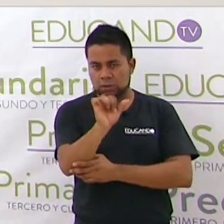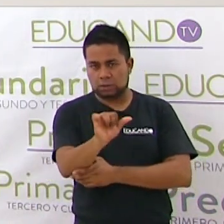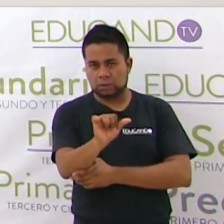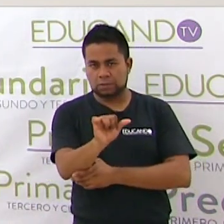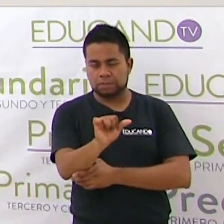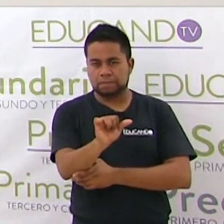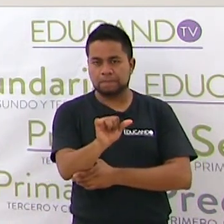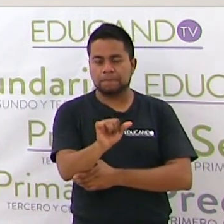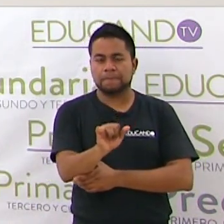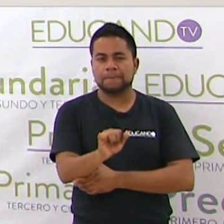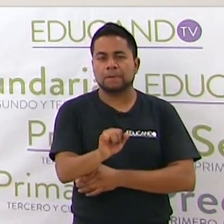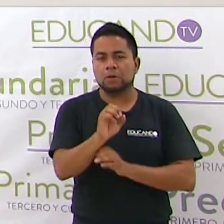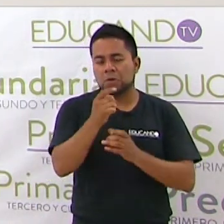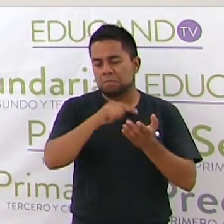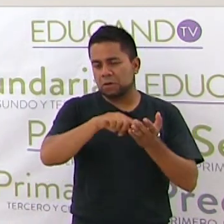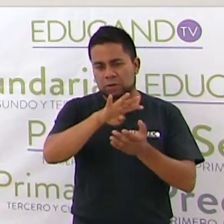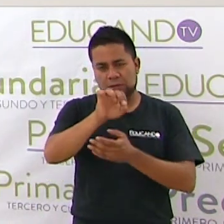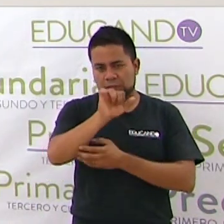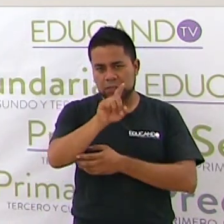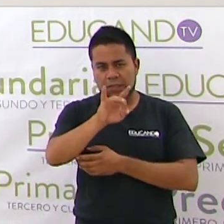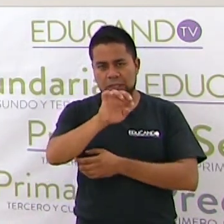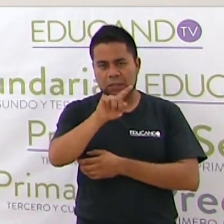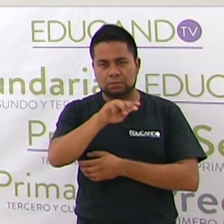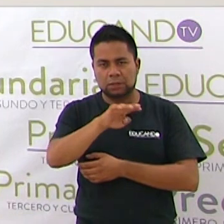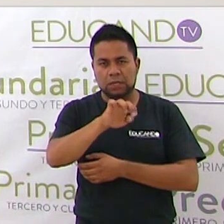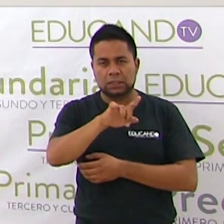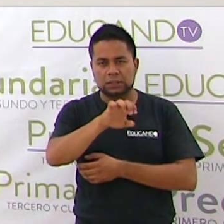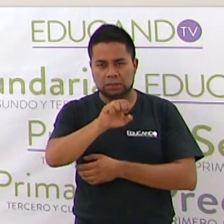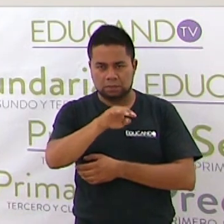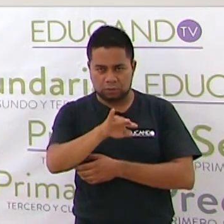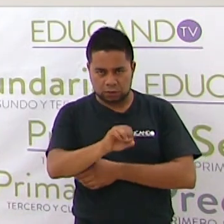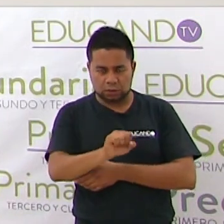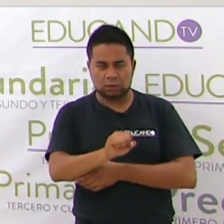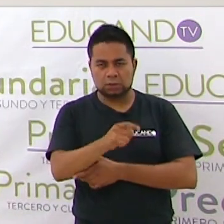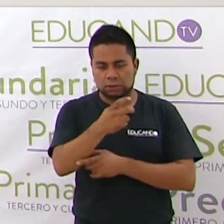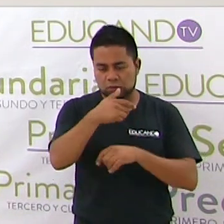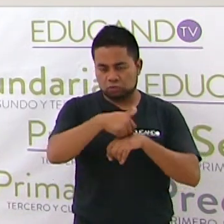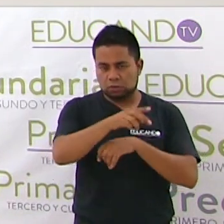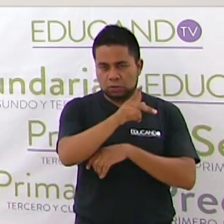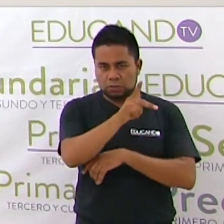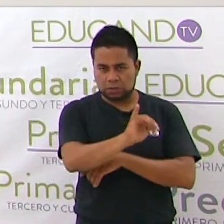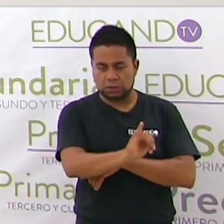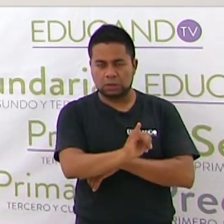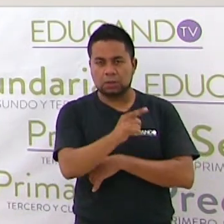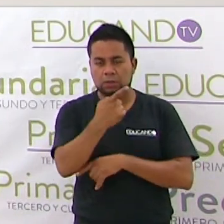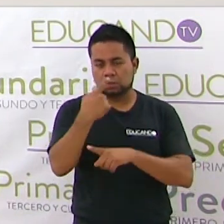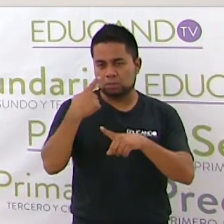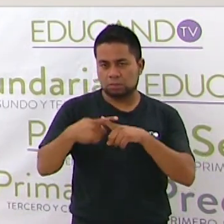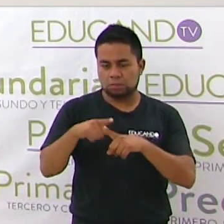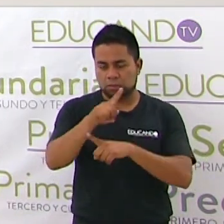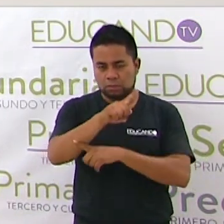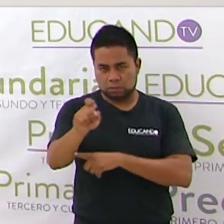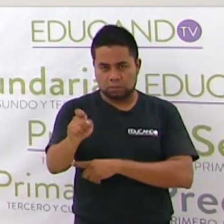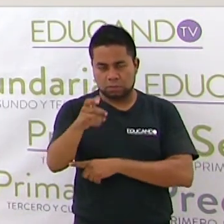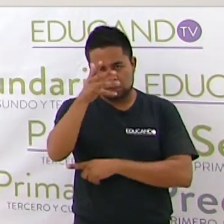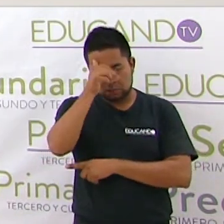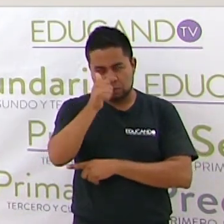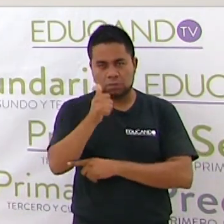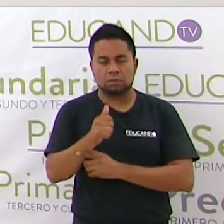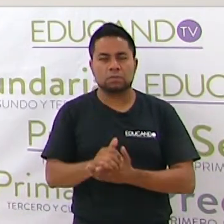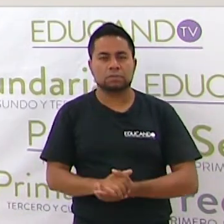3.1416 o 1416 10 milésimos, que es el número pi. Esto lo voy a multiplicar por 100, que me